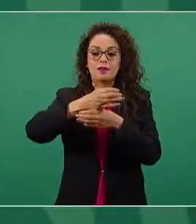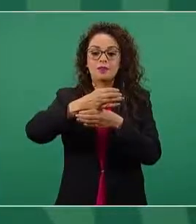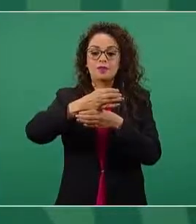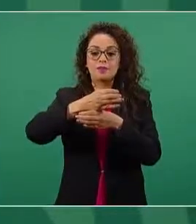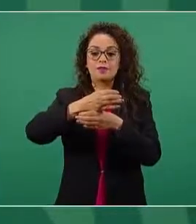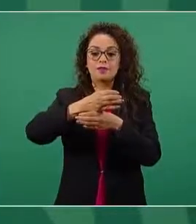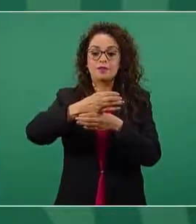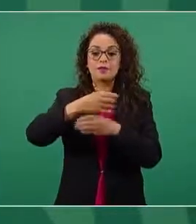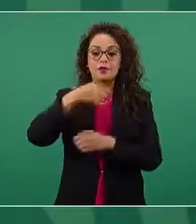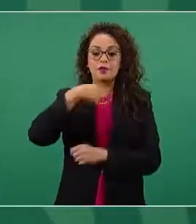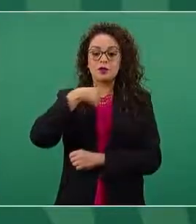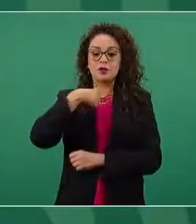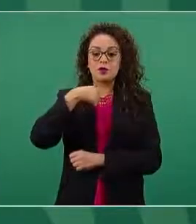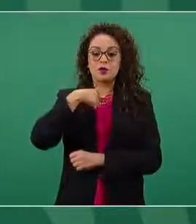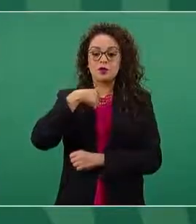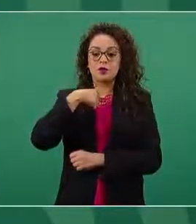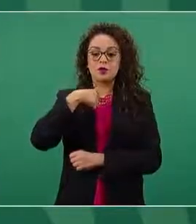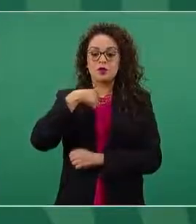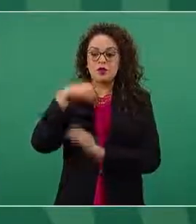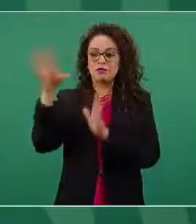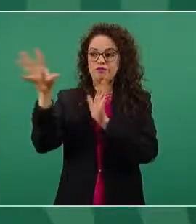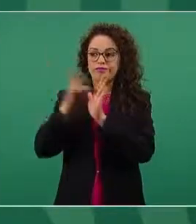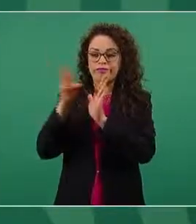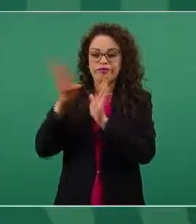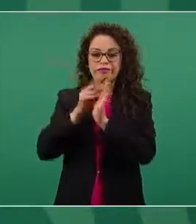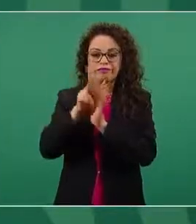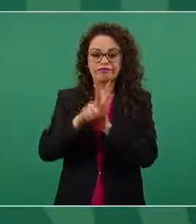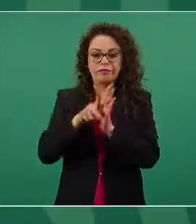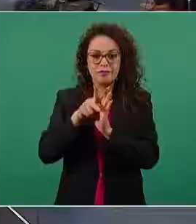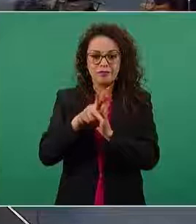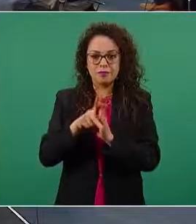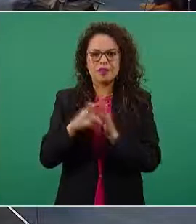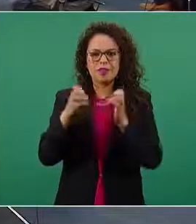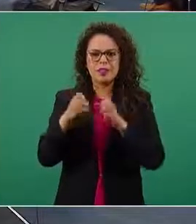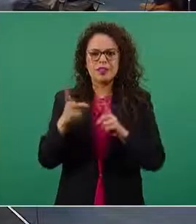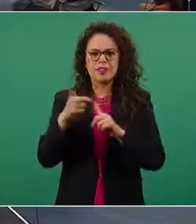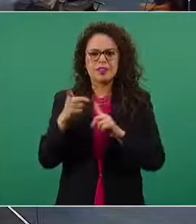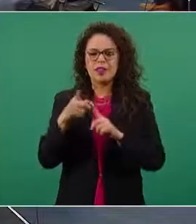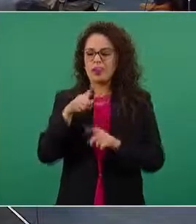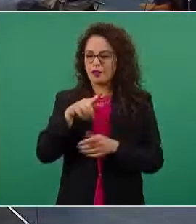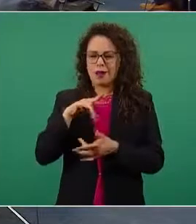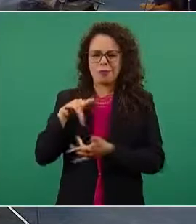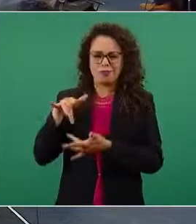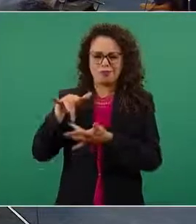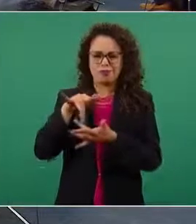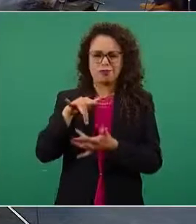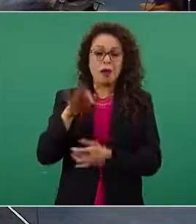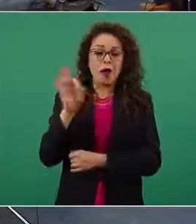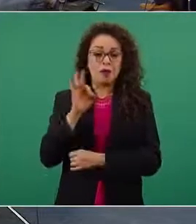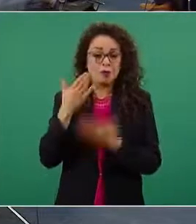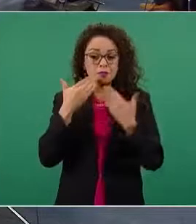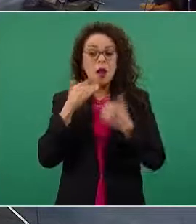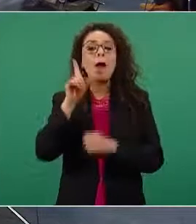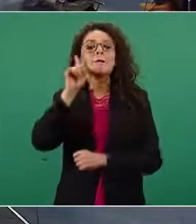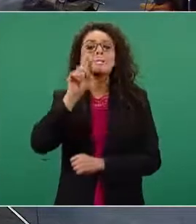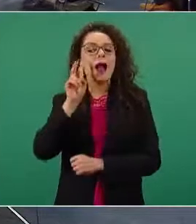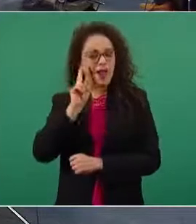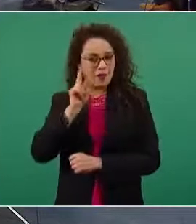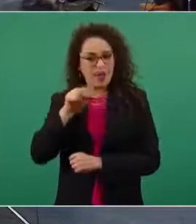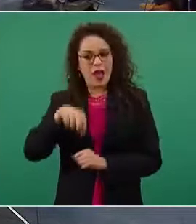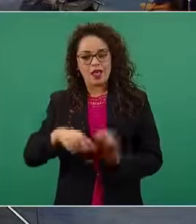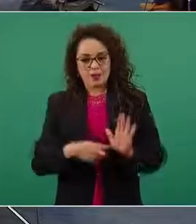Y grabé, pero está ahí en las redes. Si no, mañana lo vemos. Pero hay que buscar un